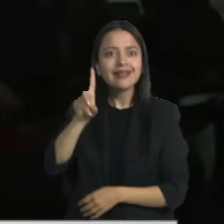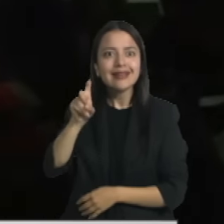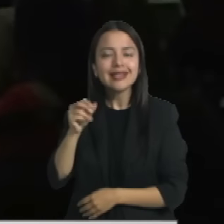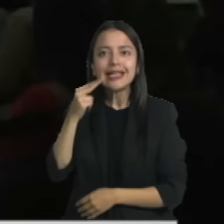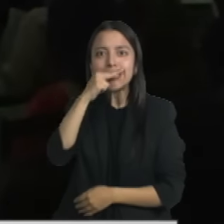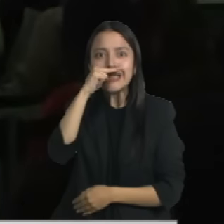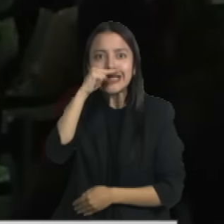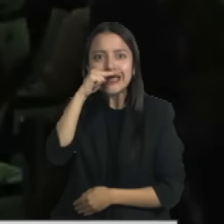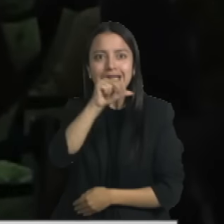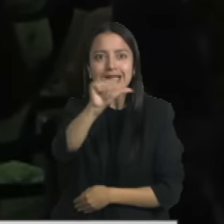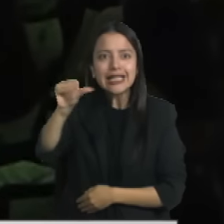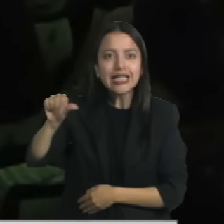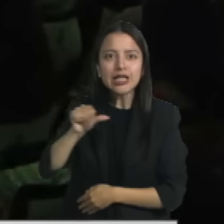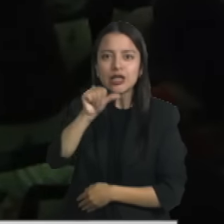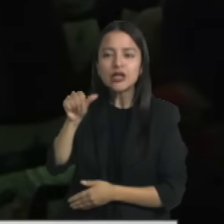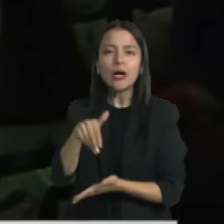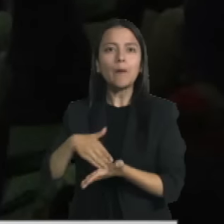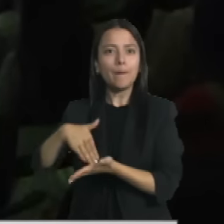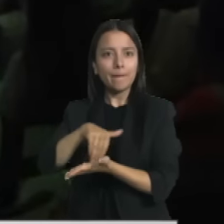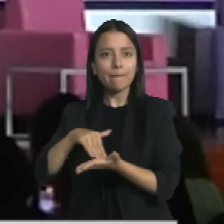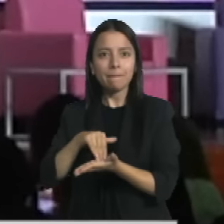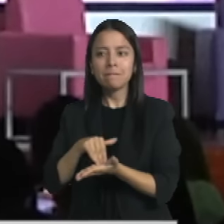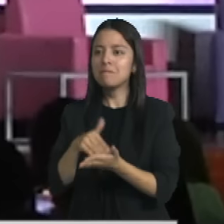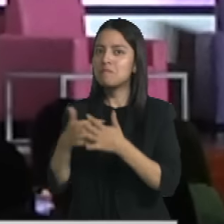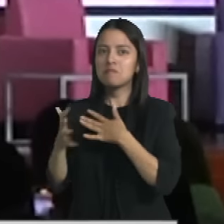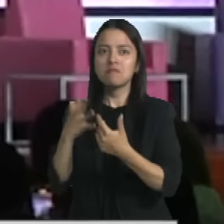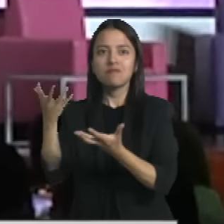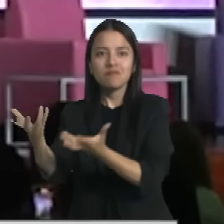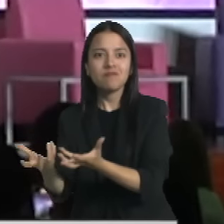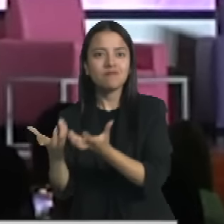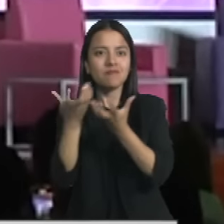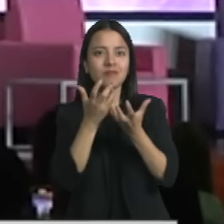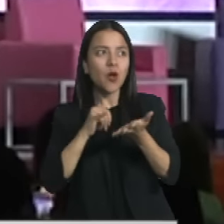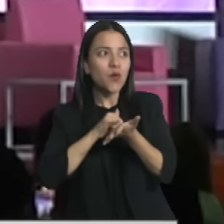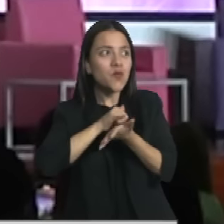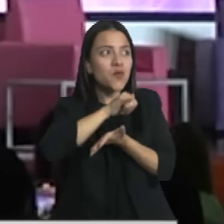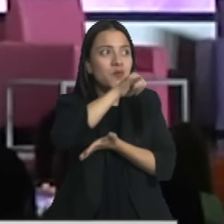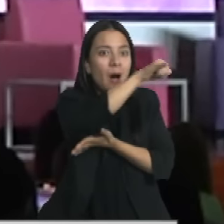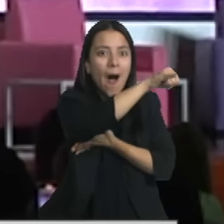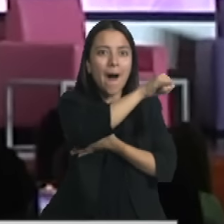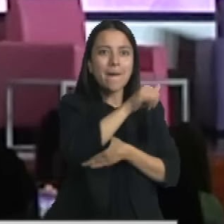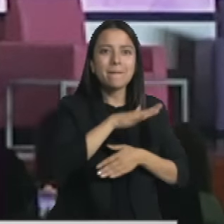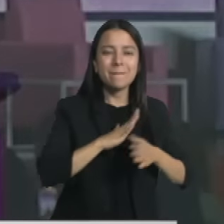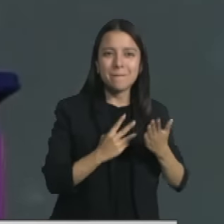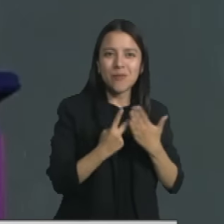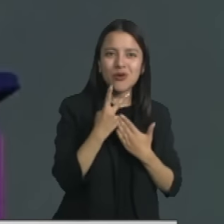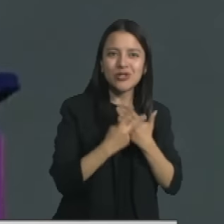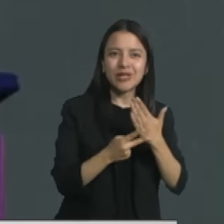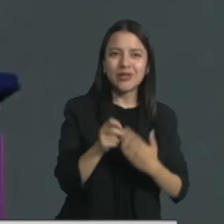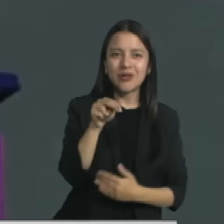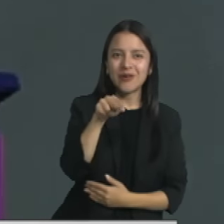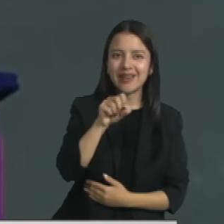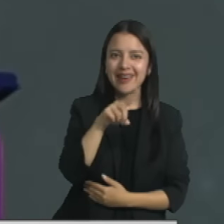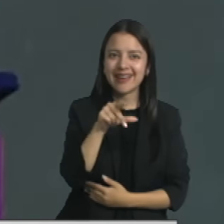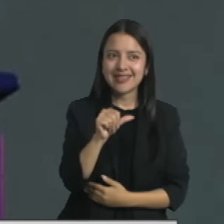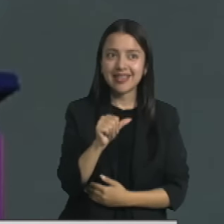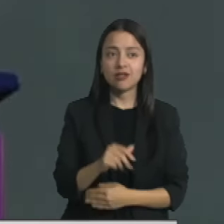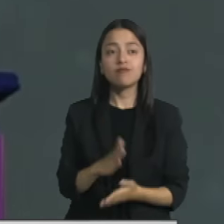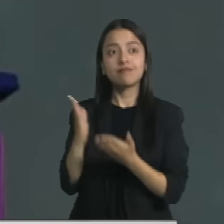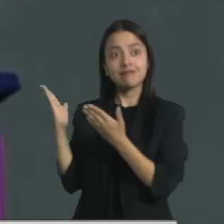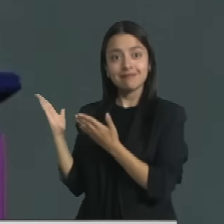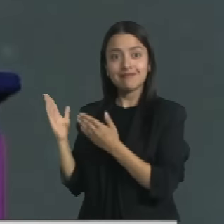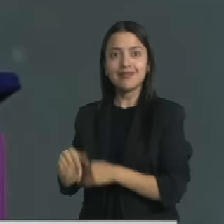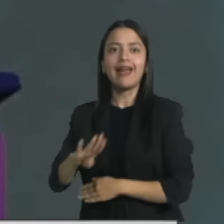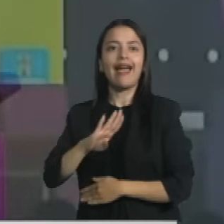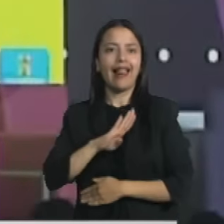736 niñas en extrema vulnerabilidad. A este foro también asistió el gobernador de Antioquia, Andrés Julián Rendón, el alcalde